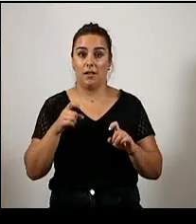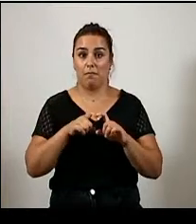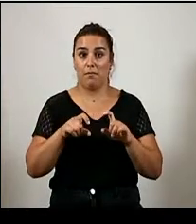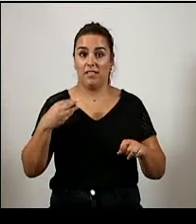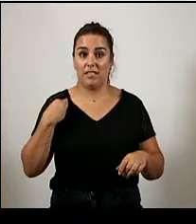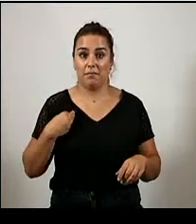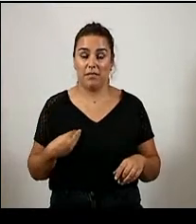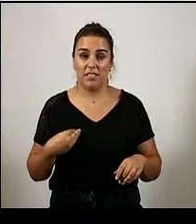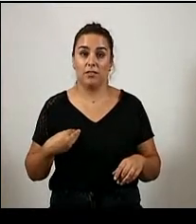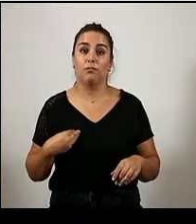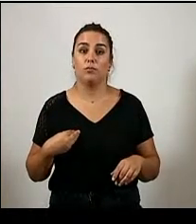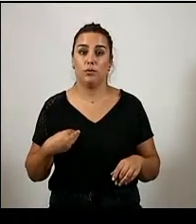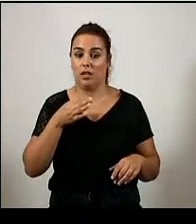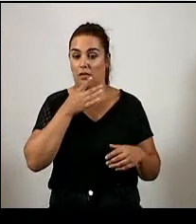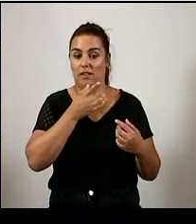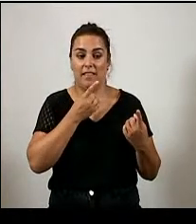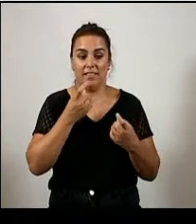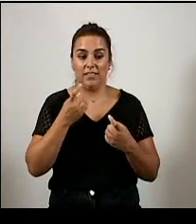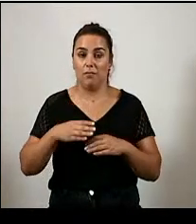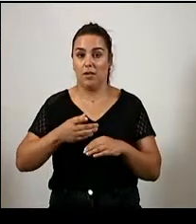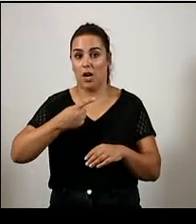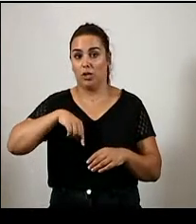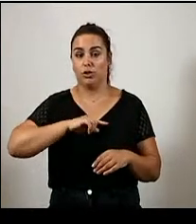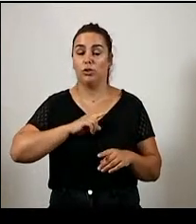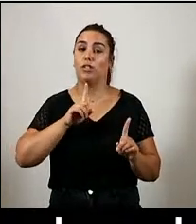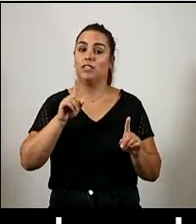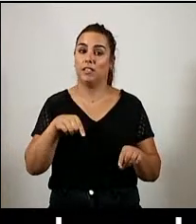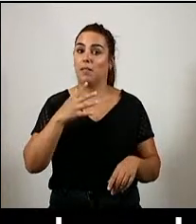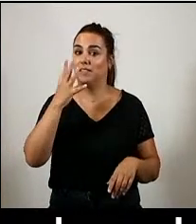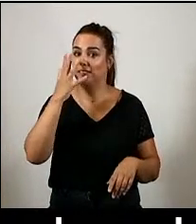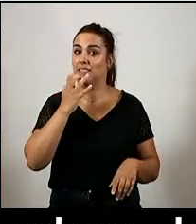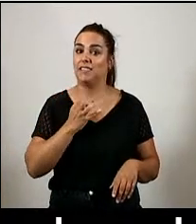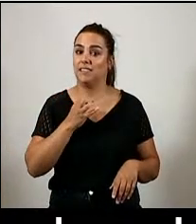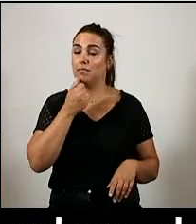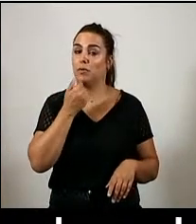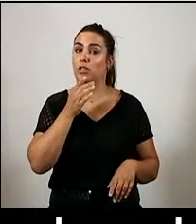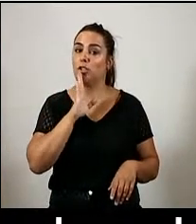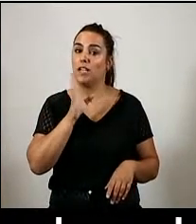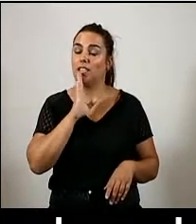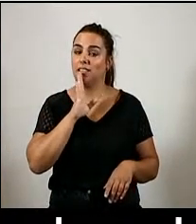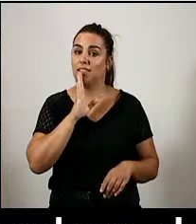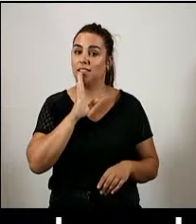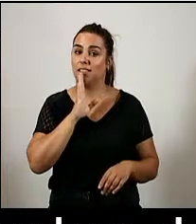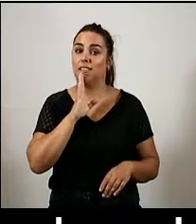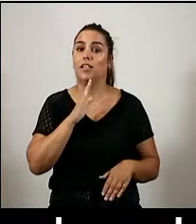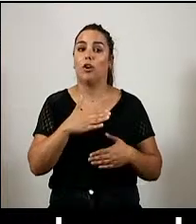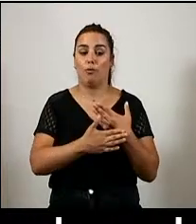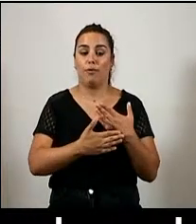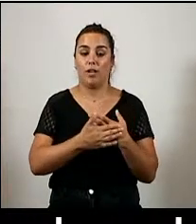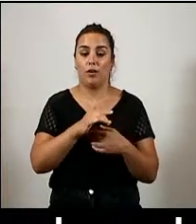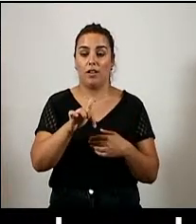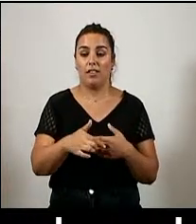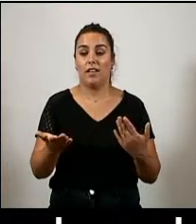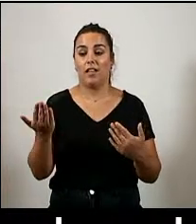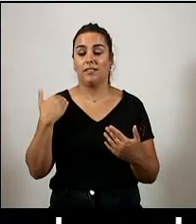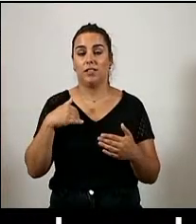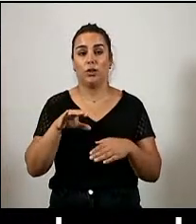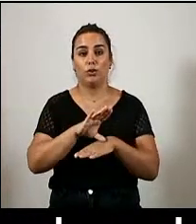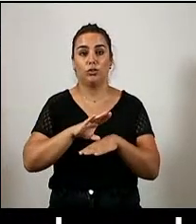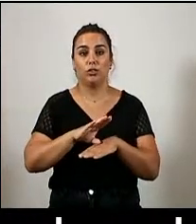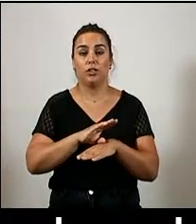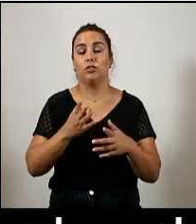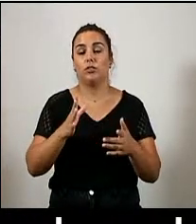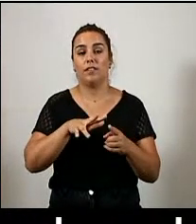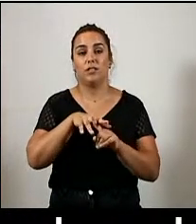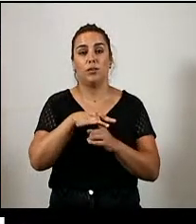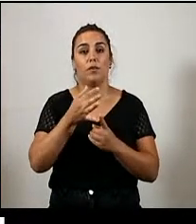que tan necesaria es para nosotros, y también es triste además que sea por parte de alguien que ha estado gobernando aquí, que ha sido consejero y que conoce la